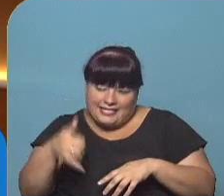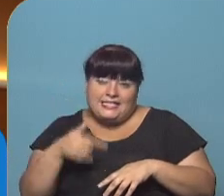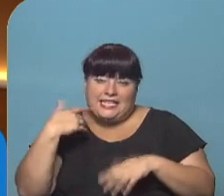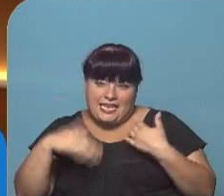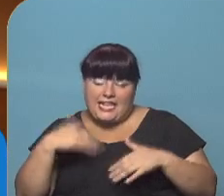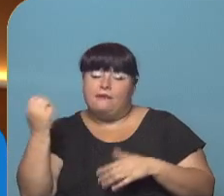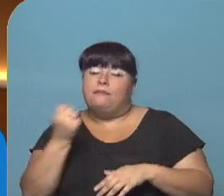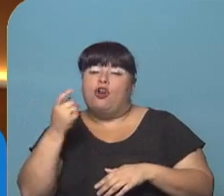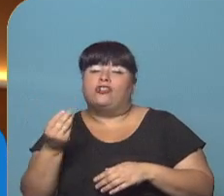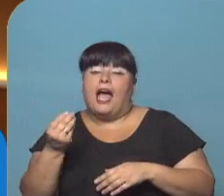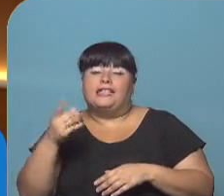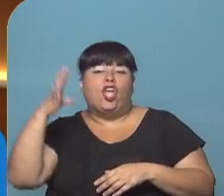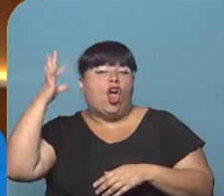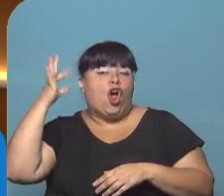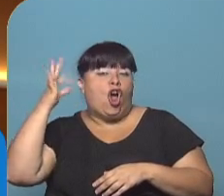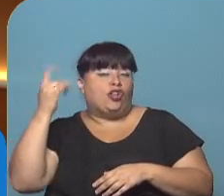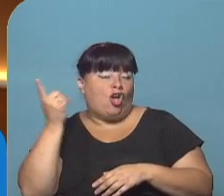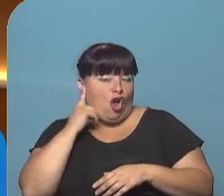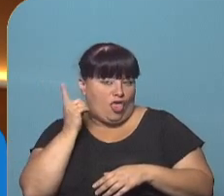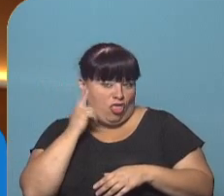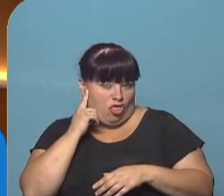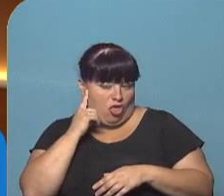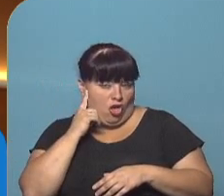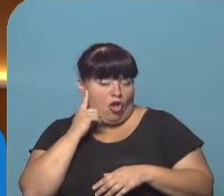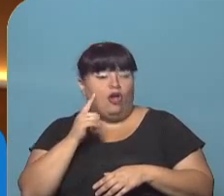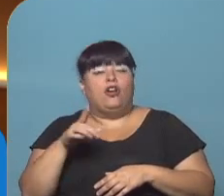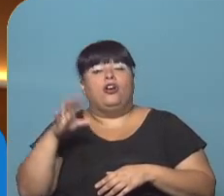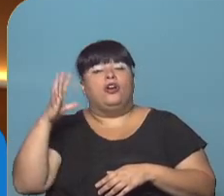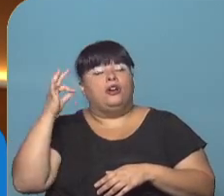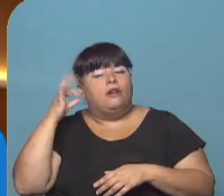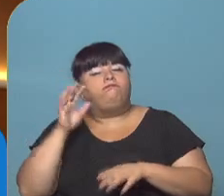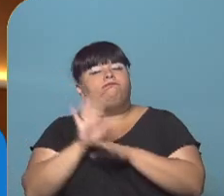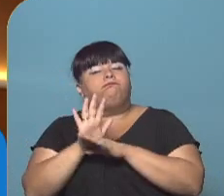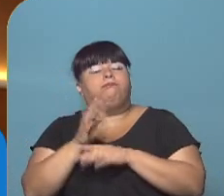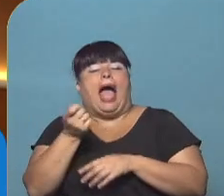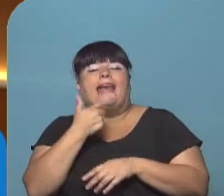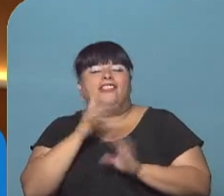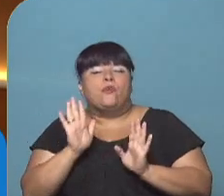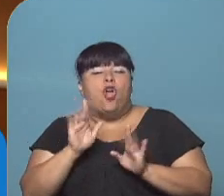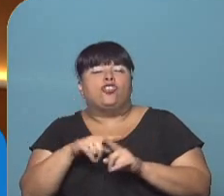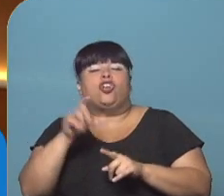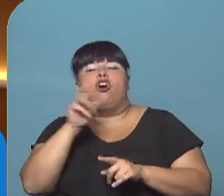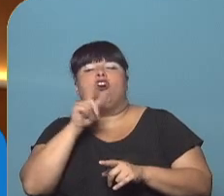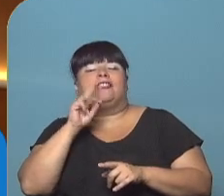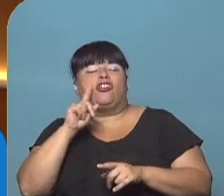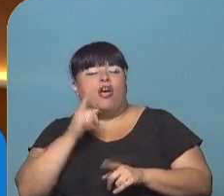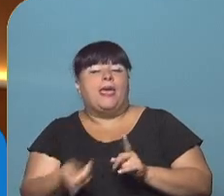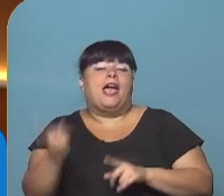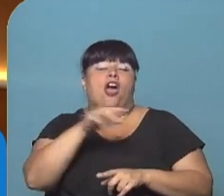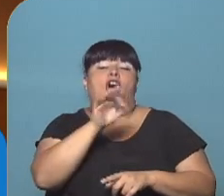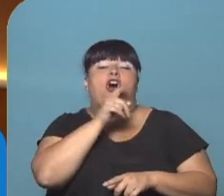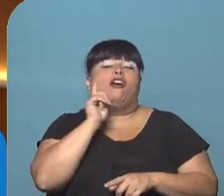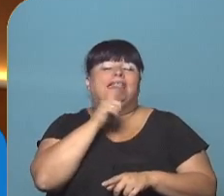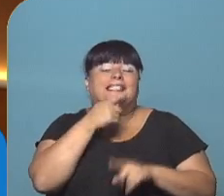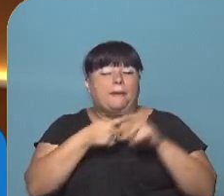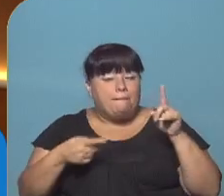función bastante importante las gotas de oído, que son en base a antibióticos y corticoides. En cambio, en otitis media,